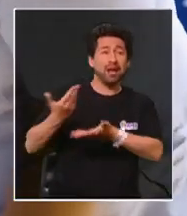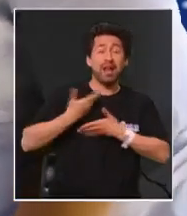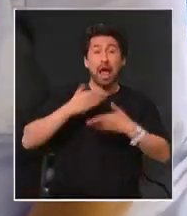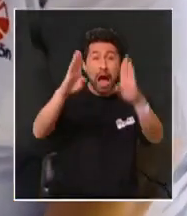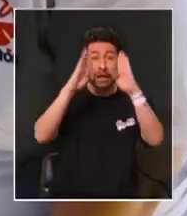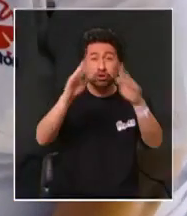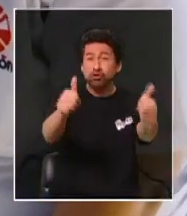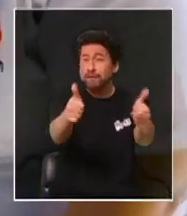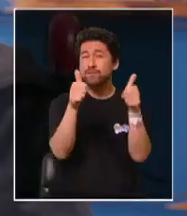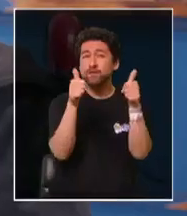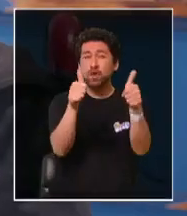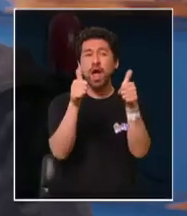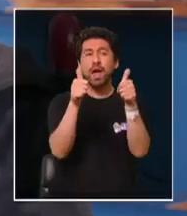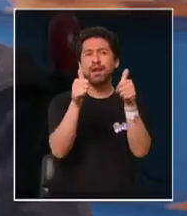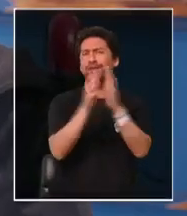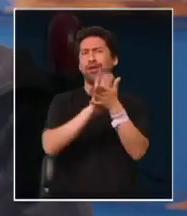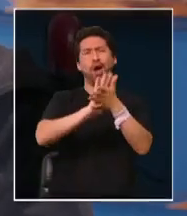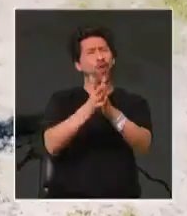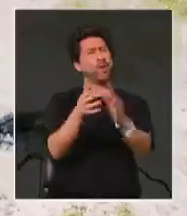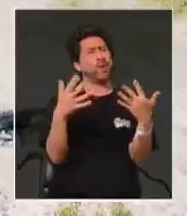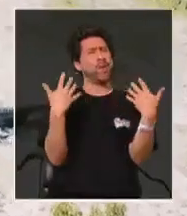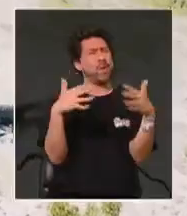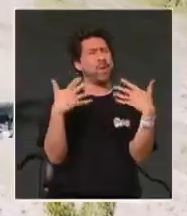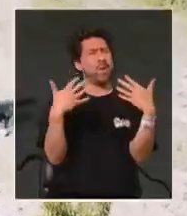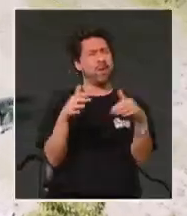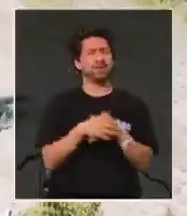súper buena, todo es increíble.